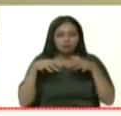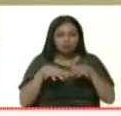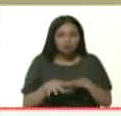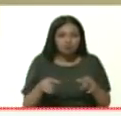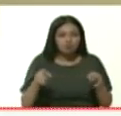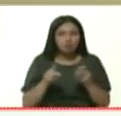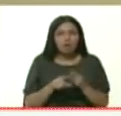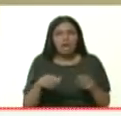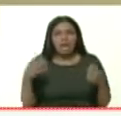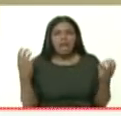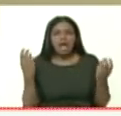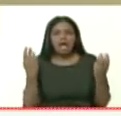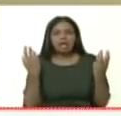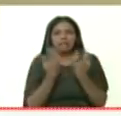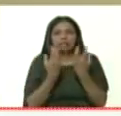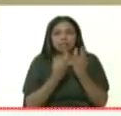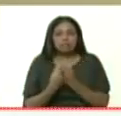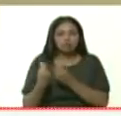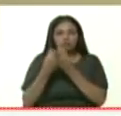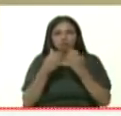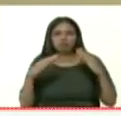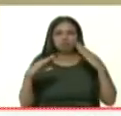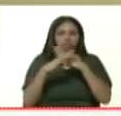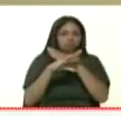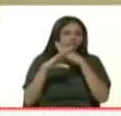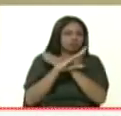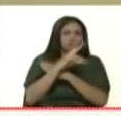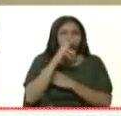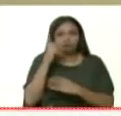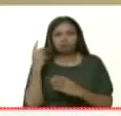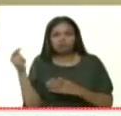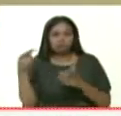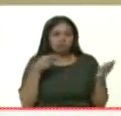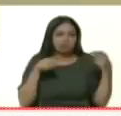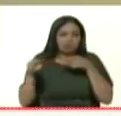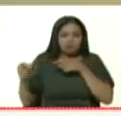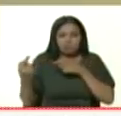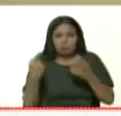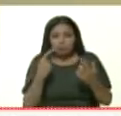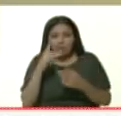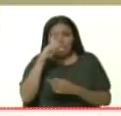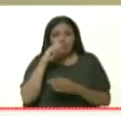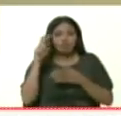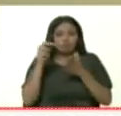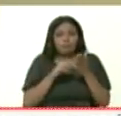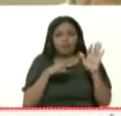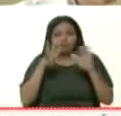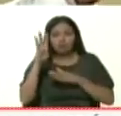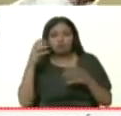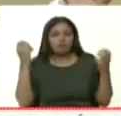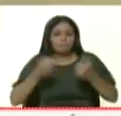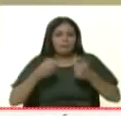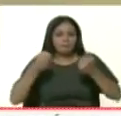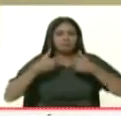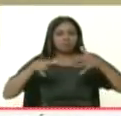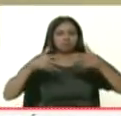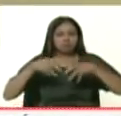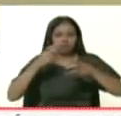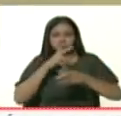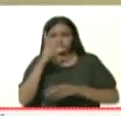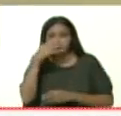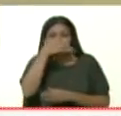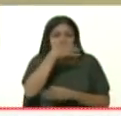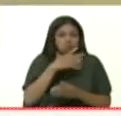meten guerra económica, bloqueo y de todo por aquí y por allá. En el año 2014 guarimba, el año 2017